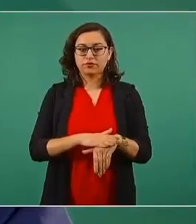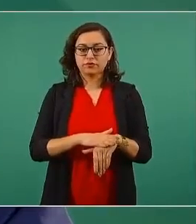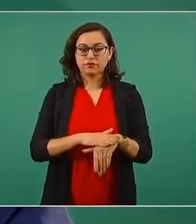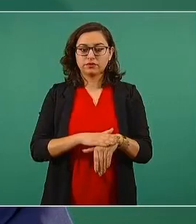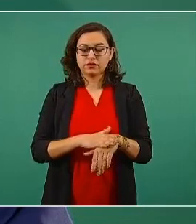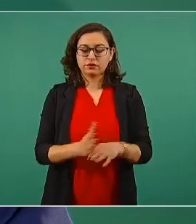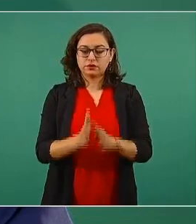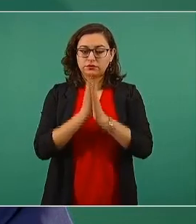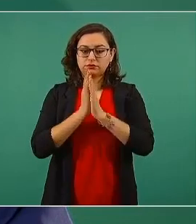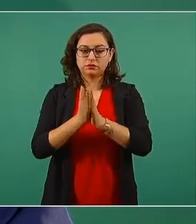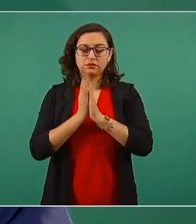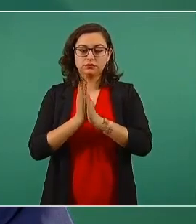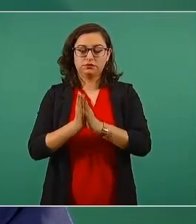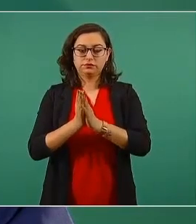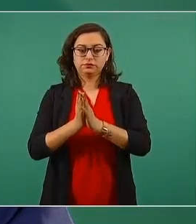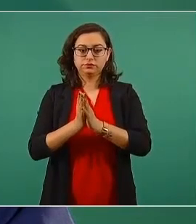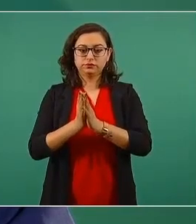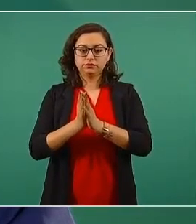que